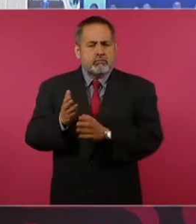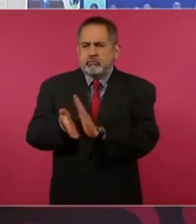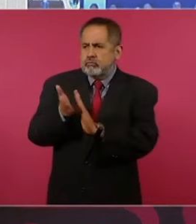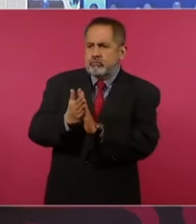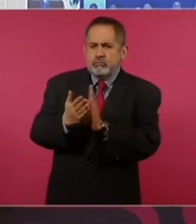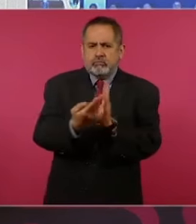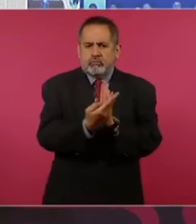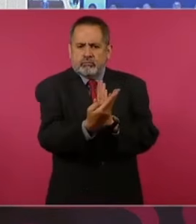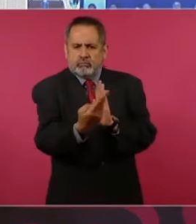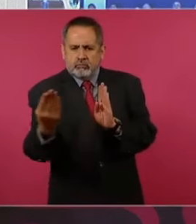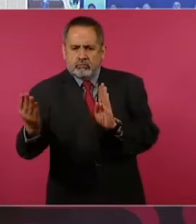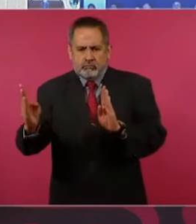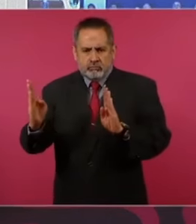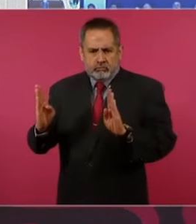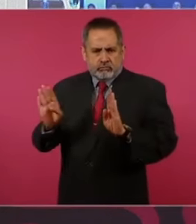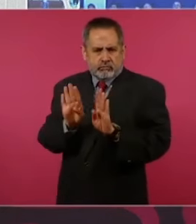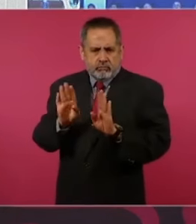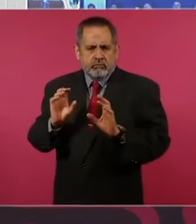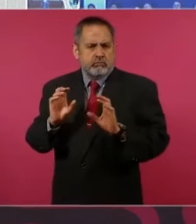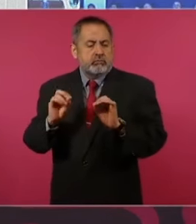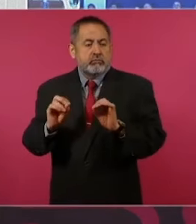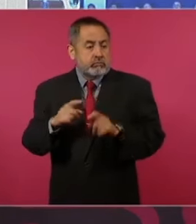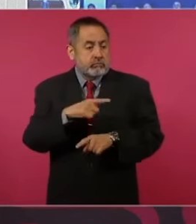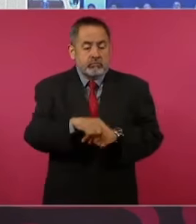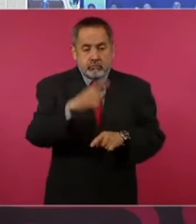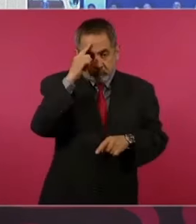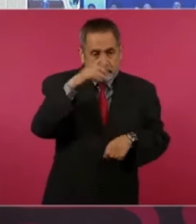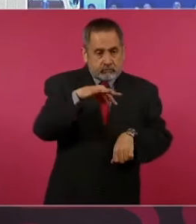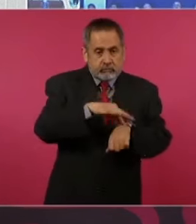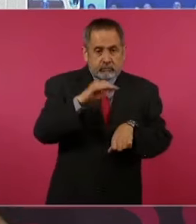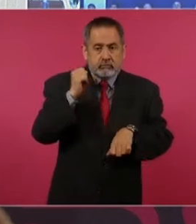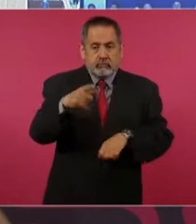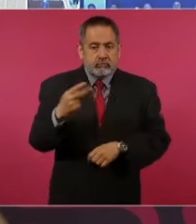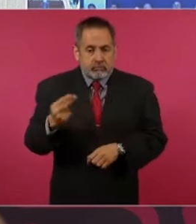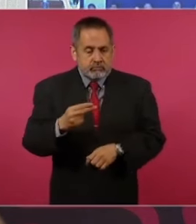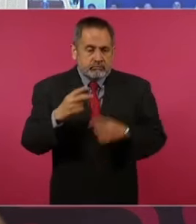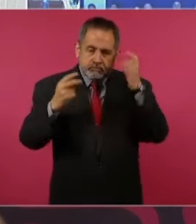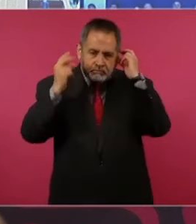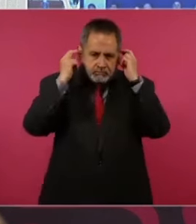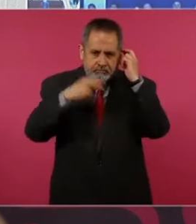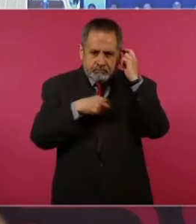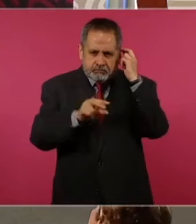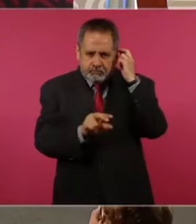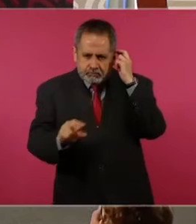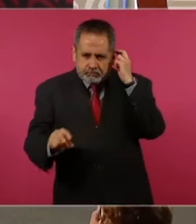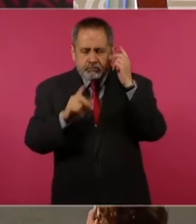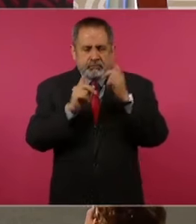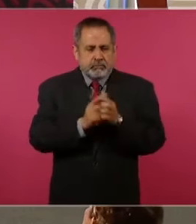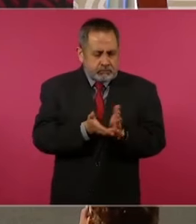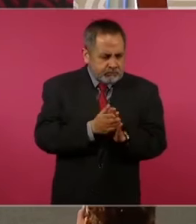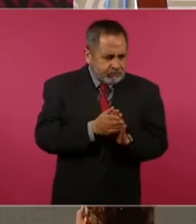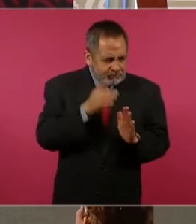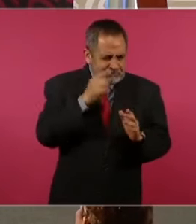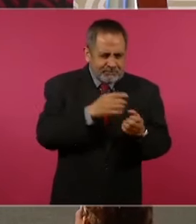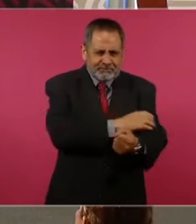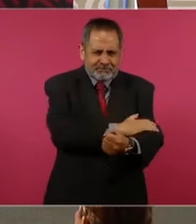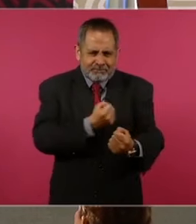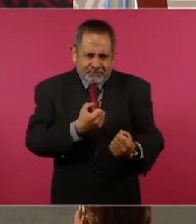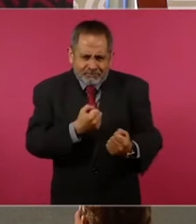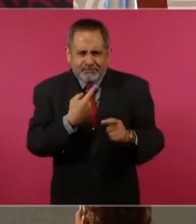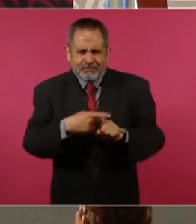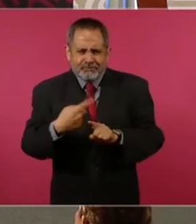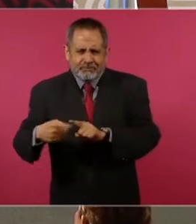para algunos equipos médicos esenciales para el primer nivel de atención, estetoscopios, estuches de diagnóstico, y también para el